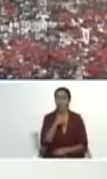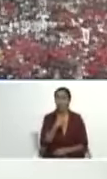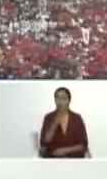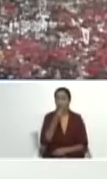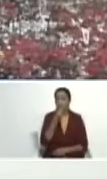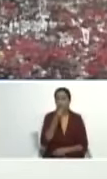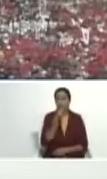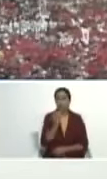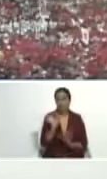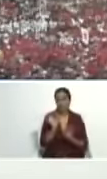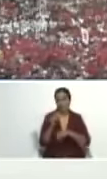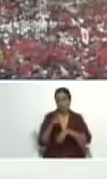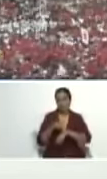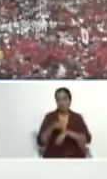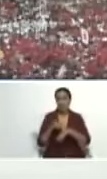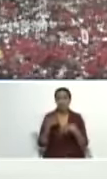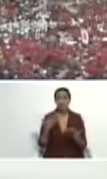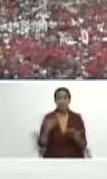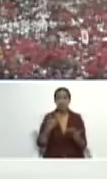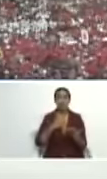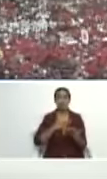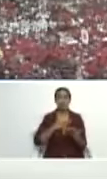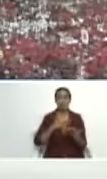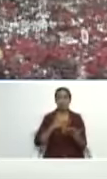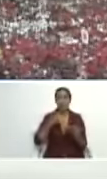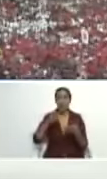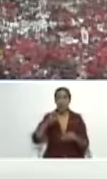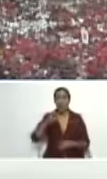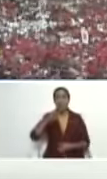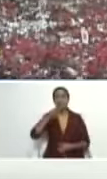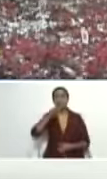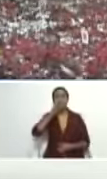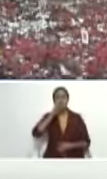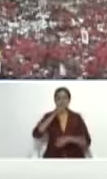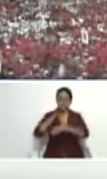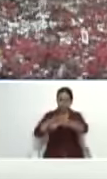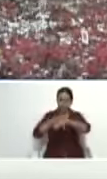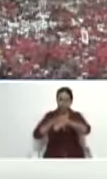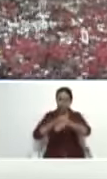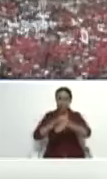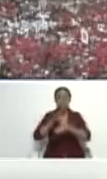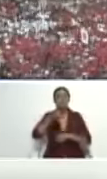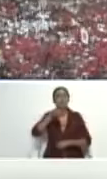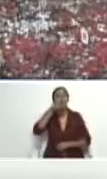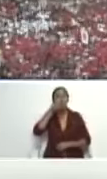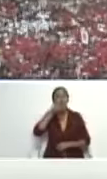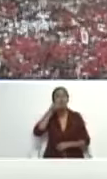hora. Entonces pedí un caldito. ¿Me permiten tomarme un caldito?